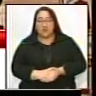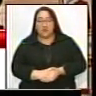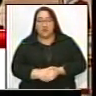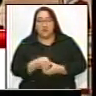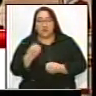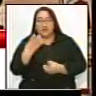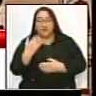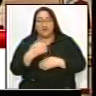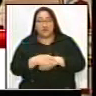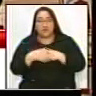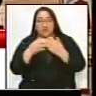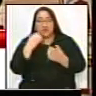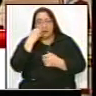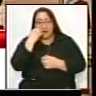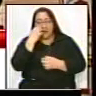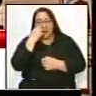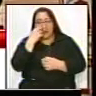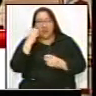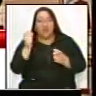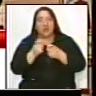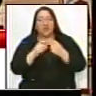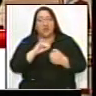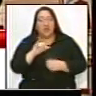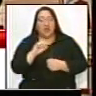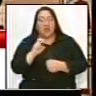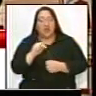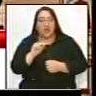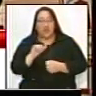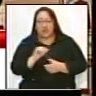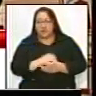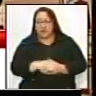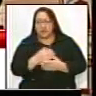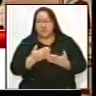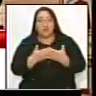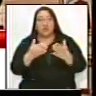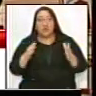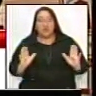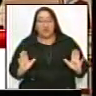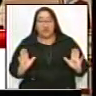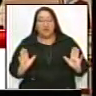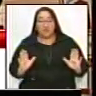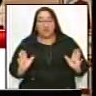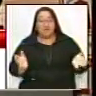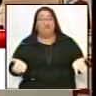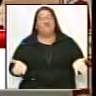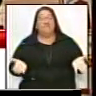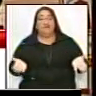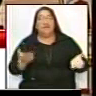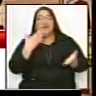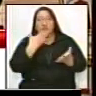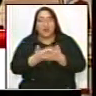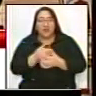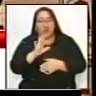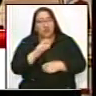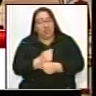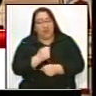saludar a la congresista Jenny Vilcatoma, que nos ha abierto la luz ahorita. Gracias a su